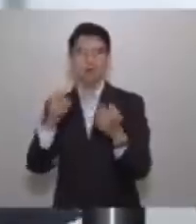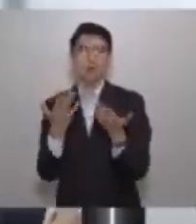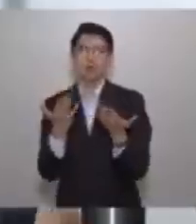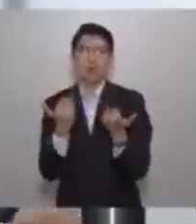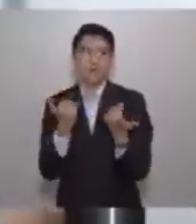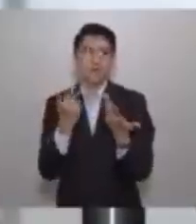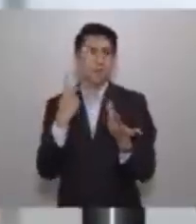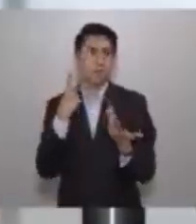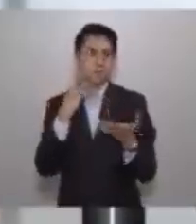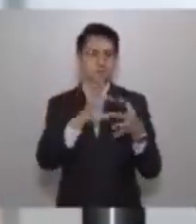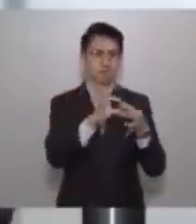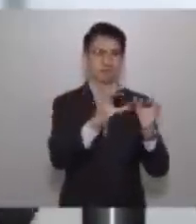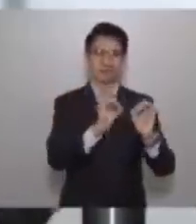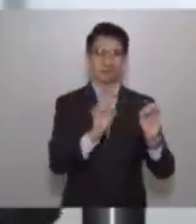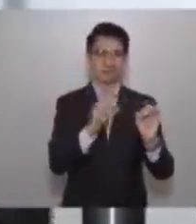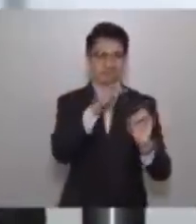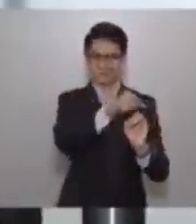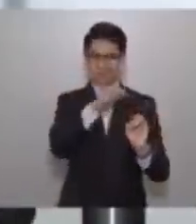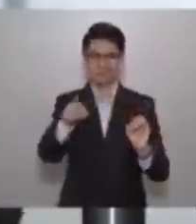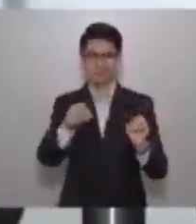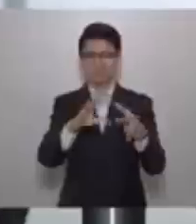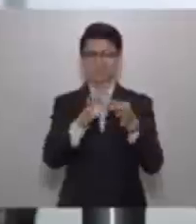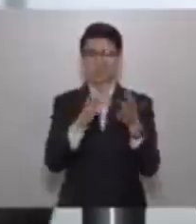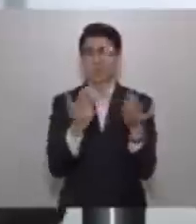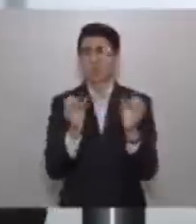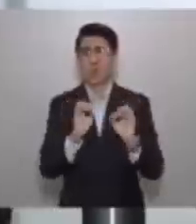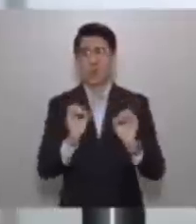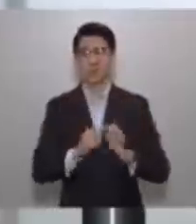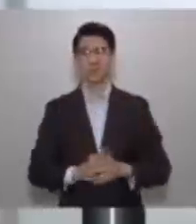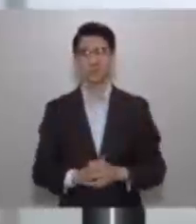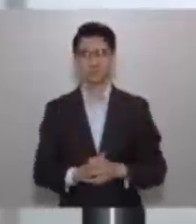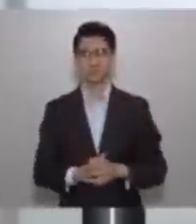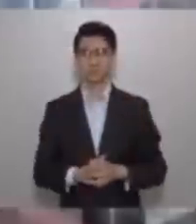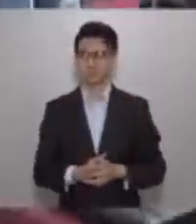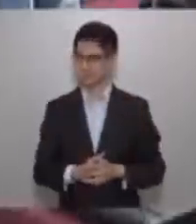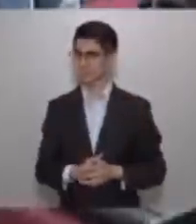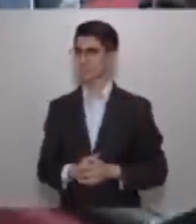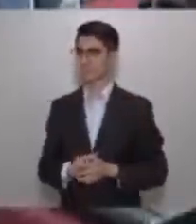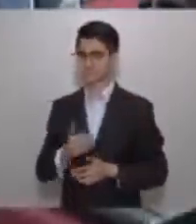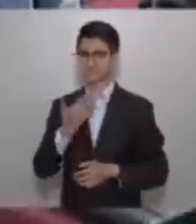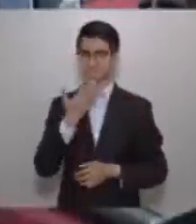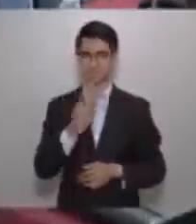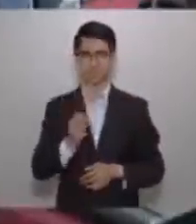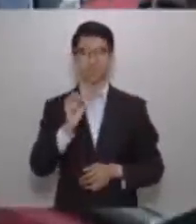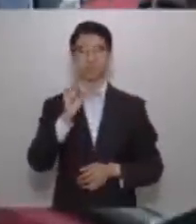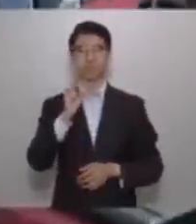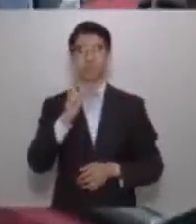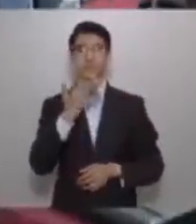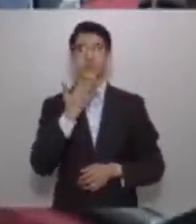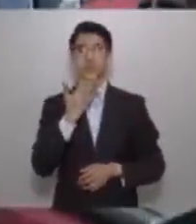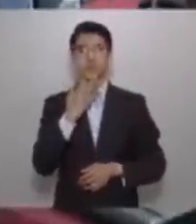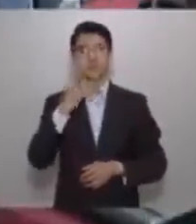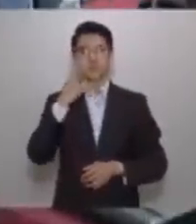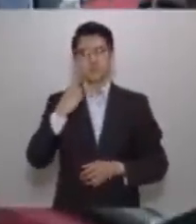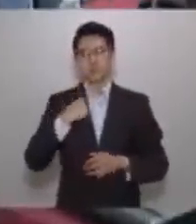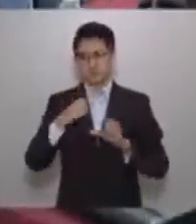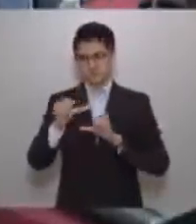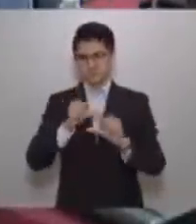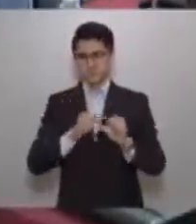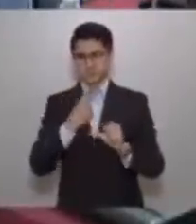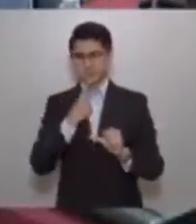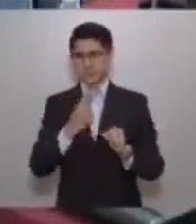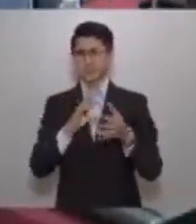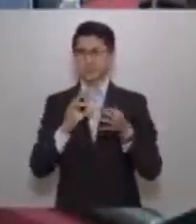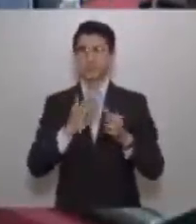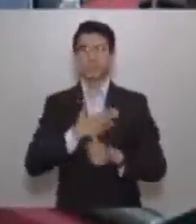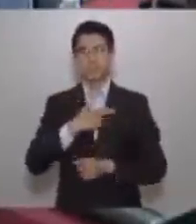del fallecido. Jorge Fregoso, adelante. Jorge Fregoso de Univisión. Me gustaría preguntarle, fiscal, en torno